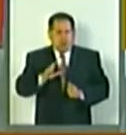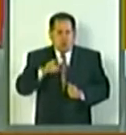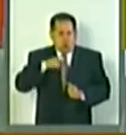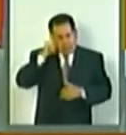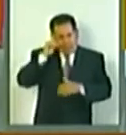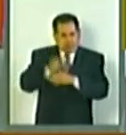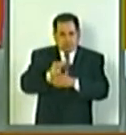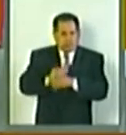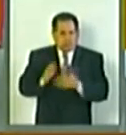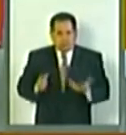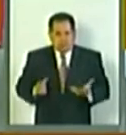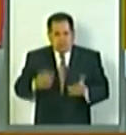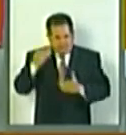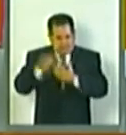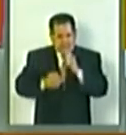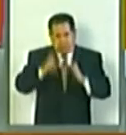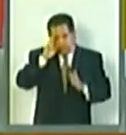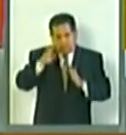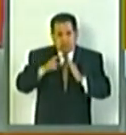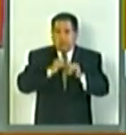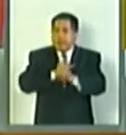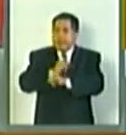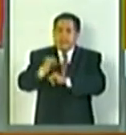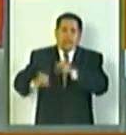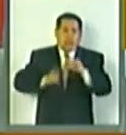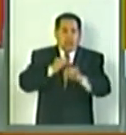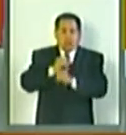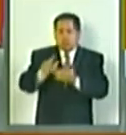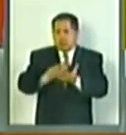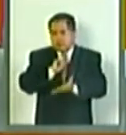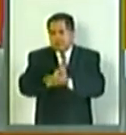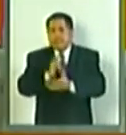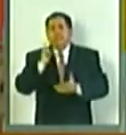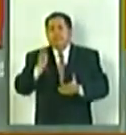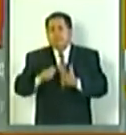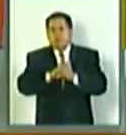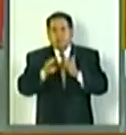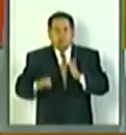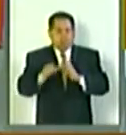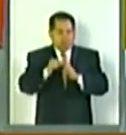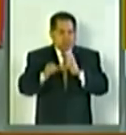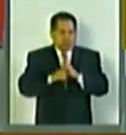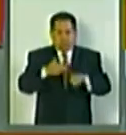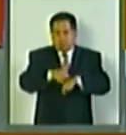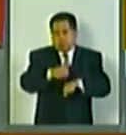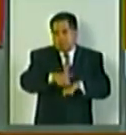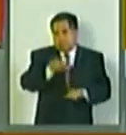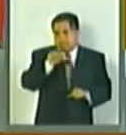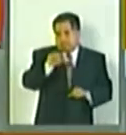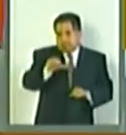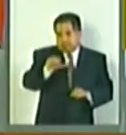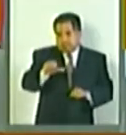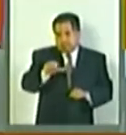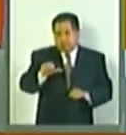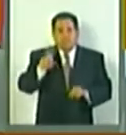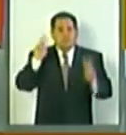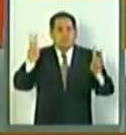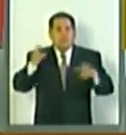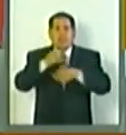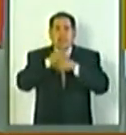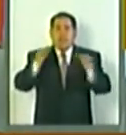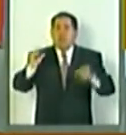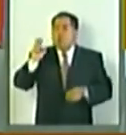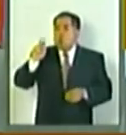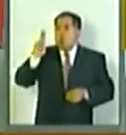alto el marco jurídico internacional, como es el caso del artículo 16 de la Declaración de las